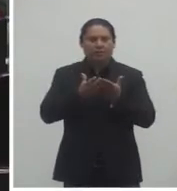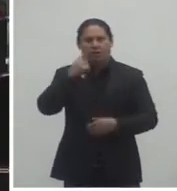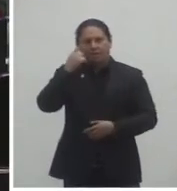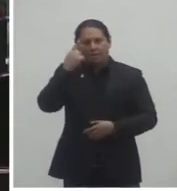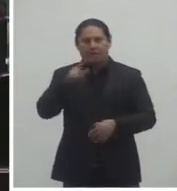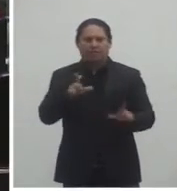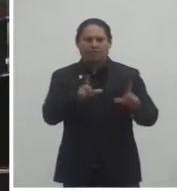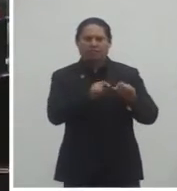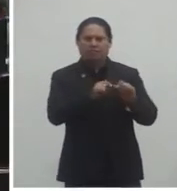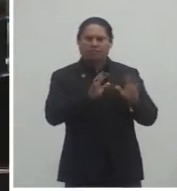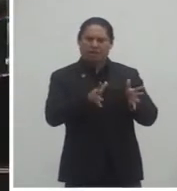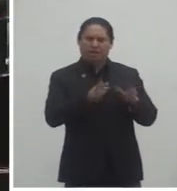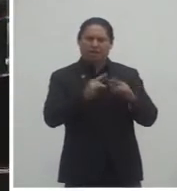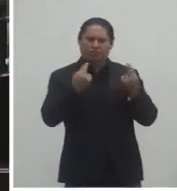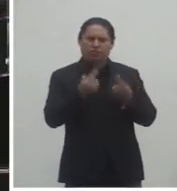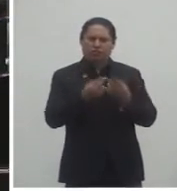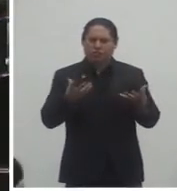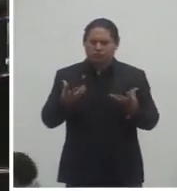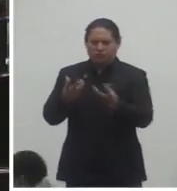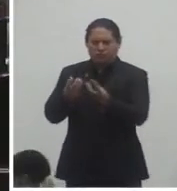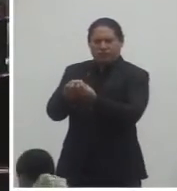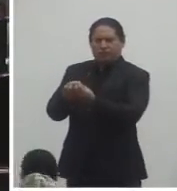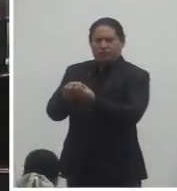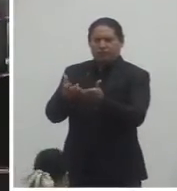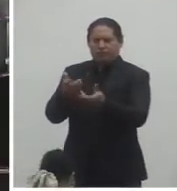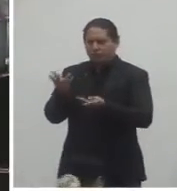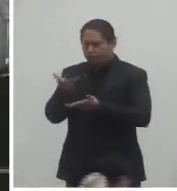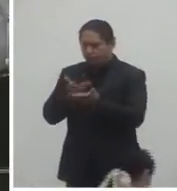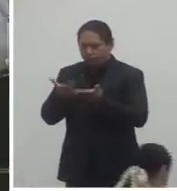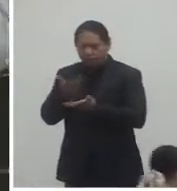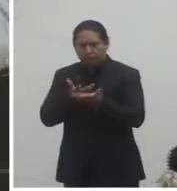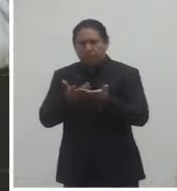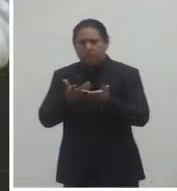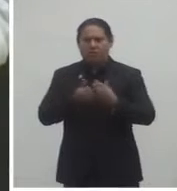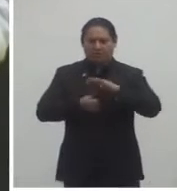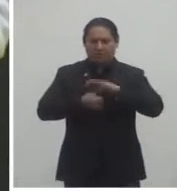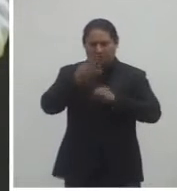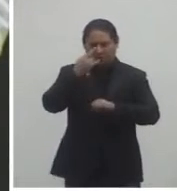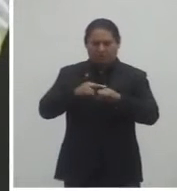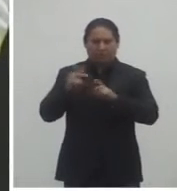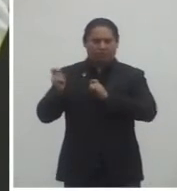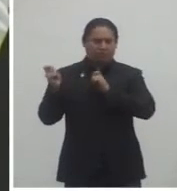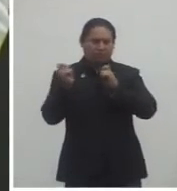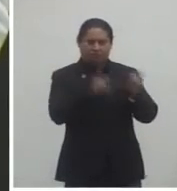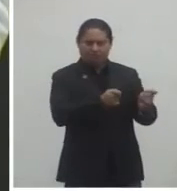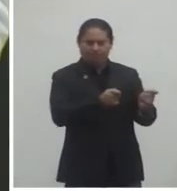la brevedad nos podamos reunir una vez que la mesa directiva nos turne